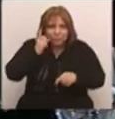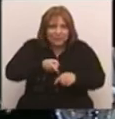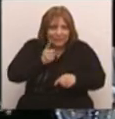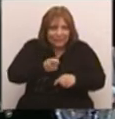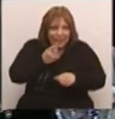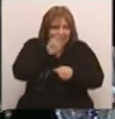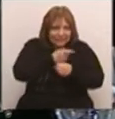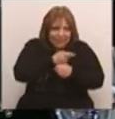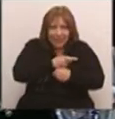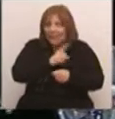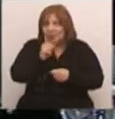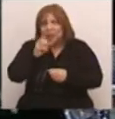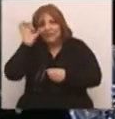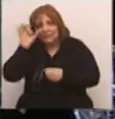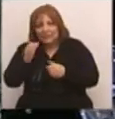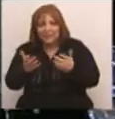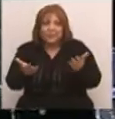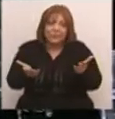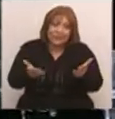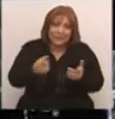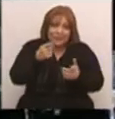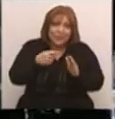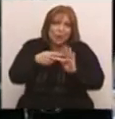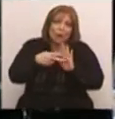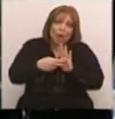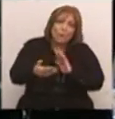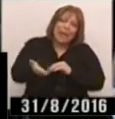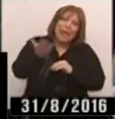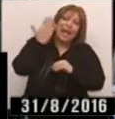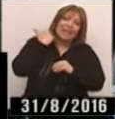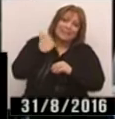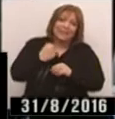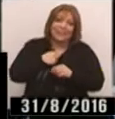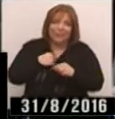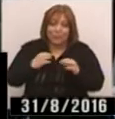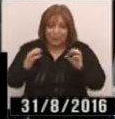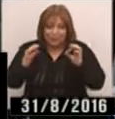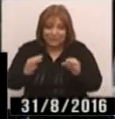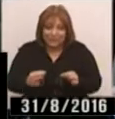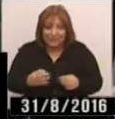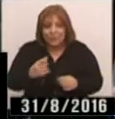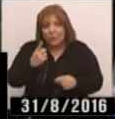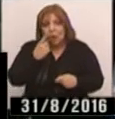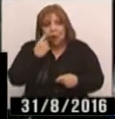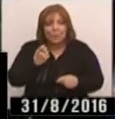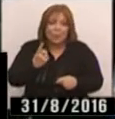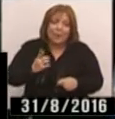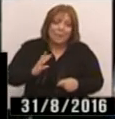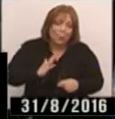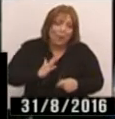En fin, era una norma previa a mi llegada. Yo creo que para un hombre o para una mujer